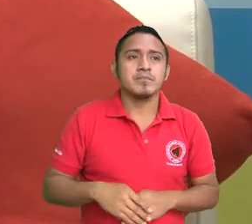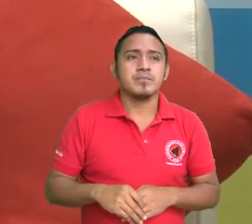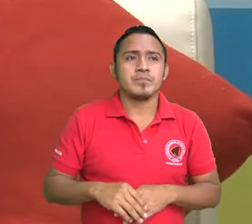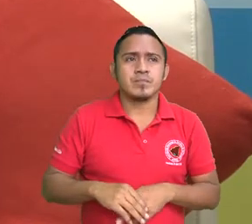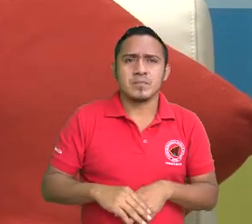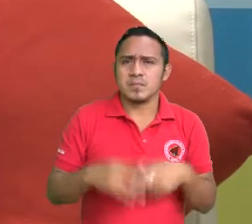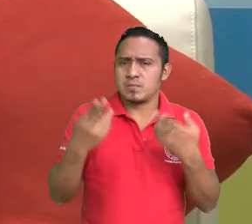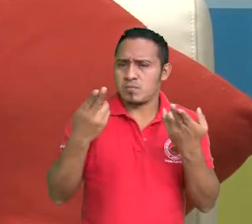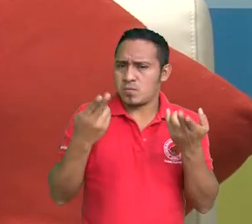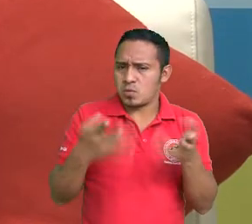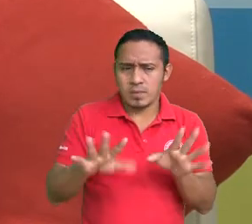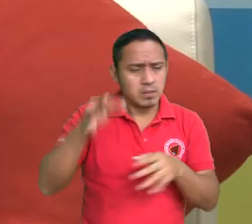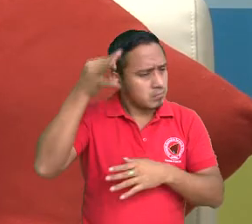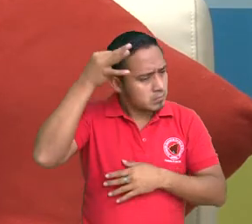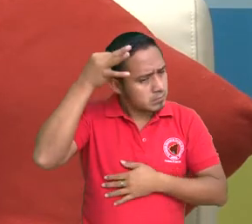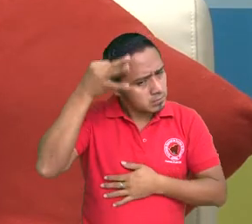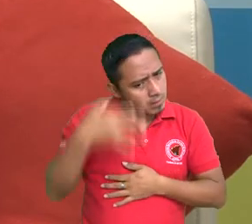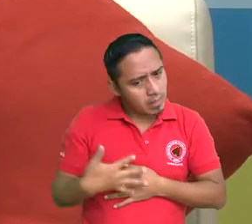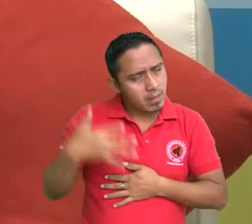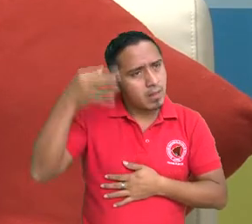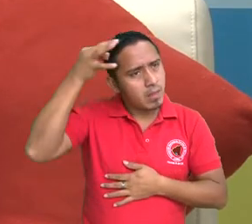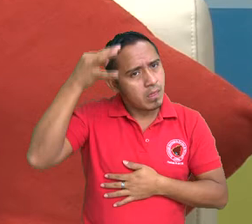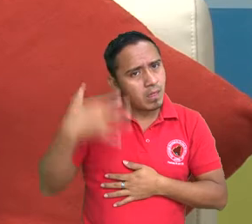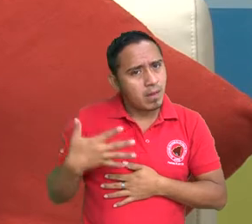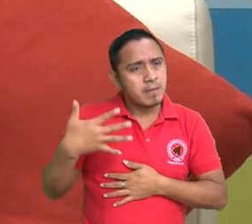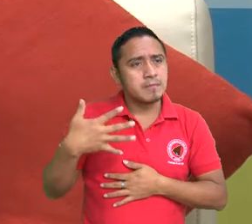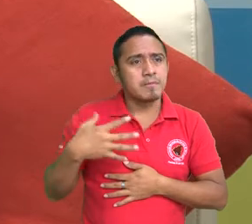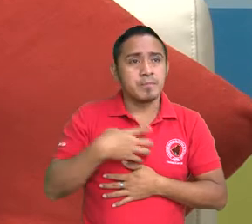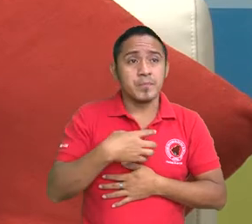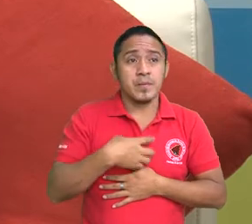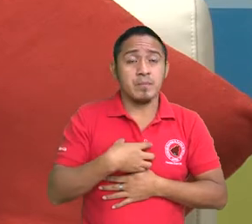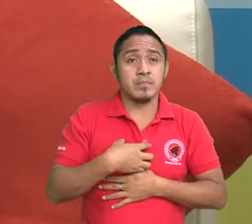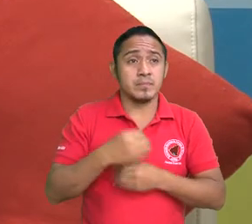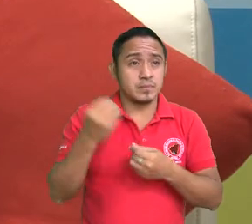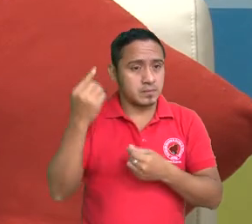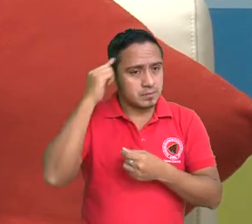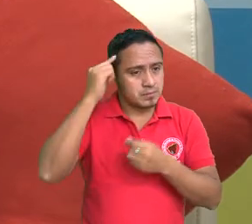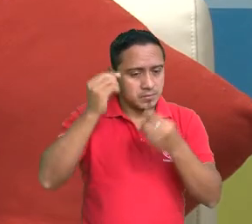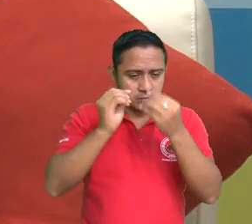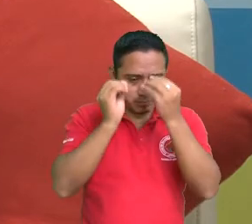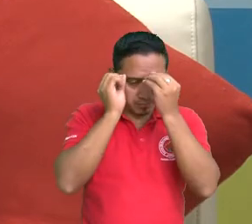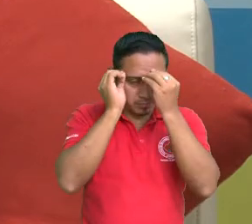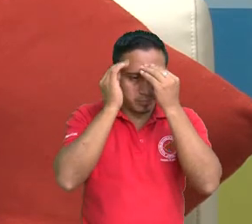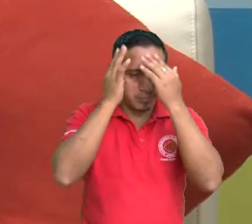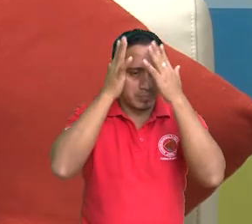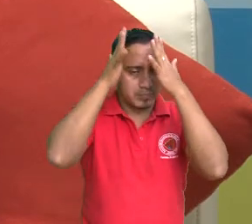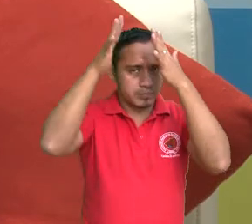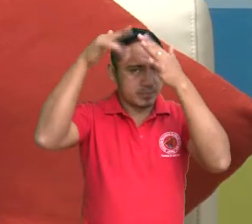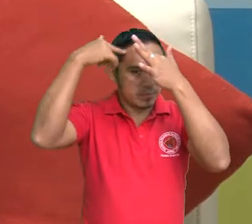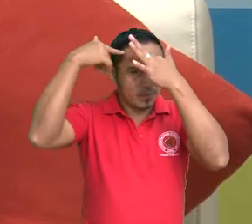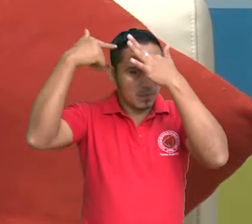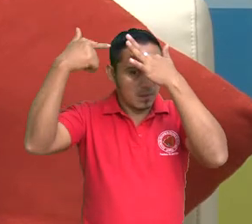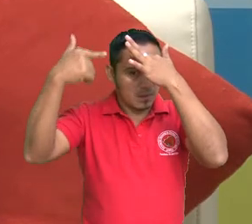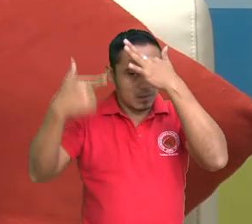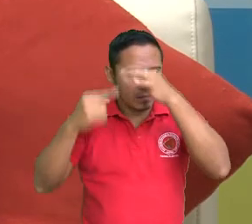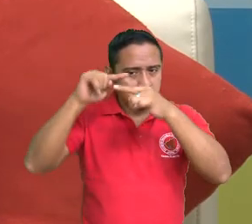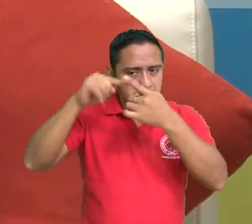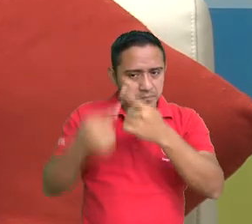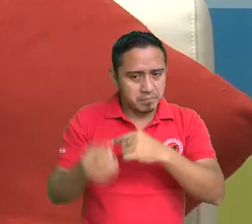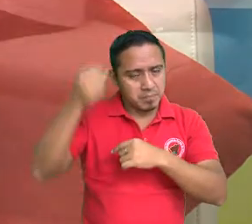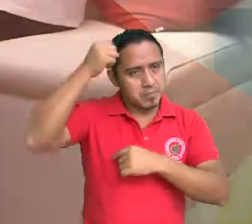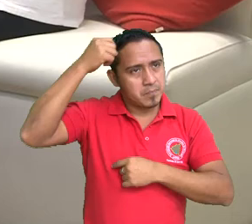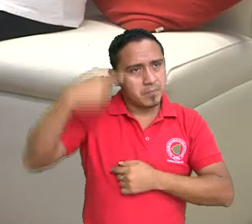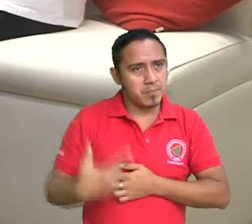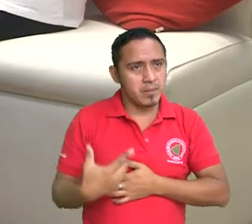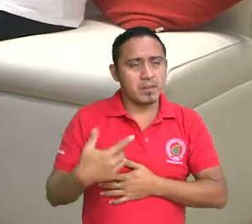la caída de cabello. Creo que la función del cabello es nacer, crecer y luego cae, ¿verdad? Así es.